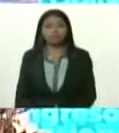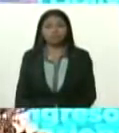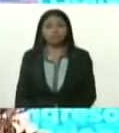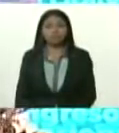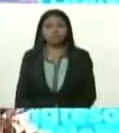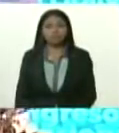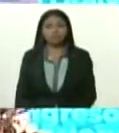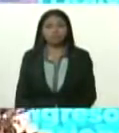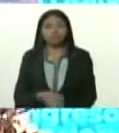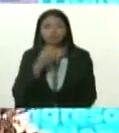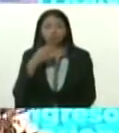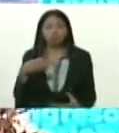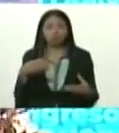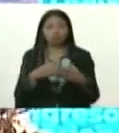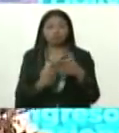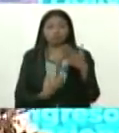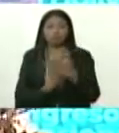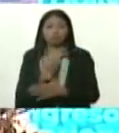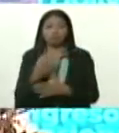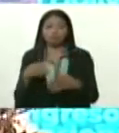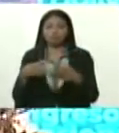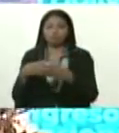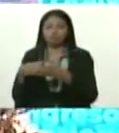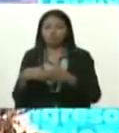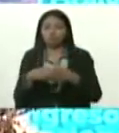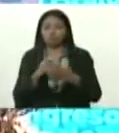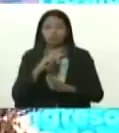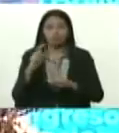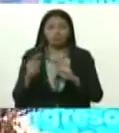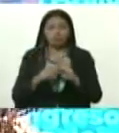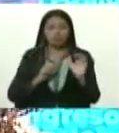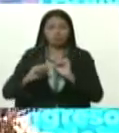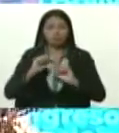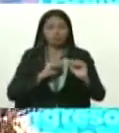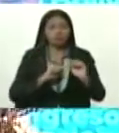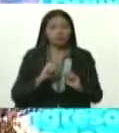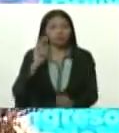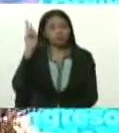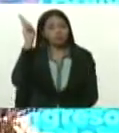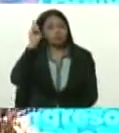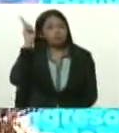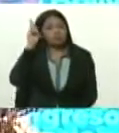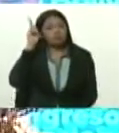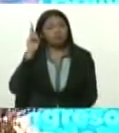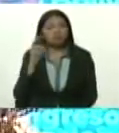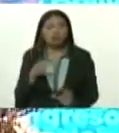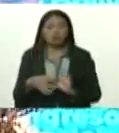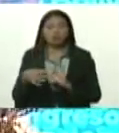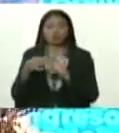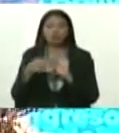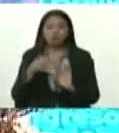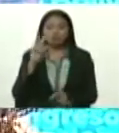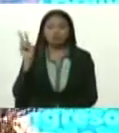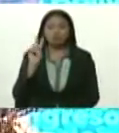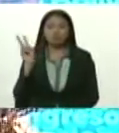bueno, la Junta Directiva Fundacional del Movimiento Indígena Unido de